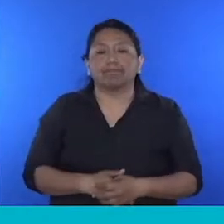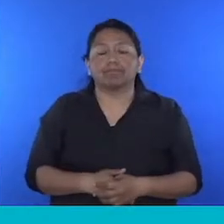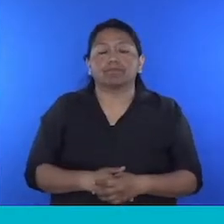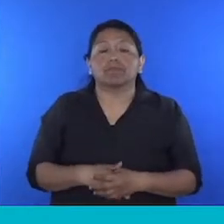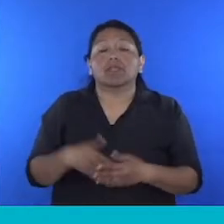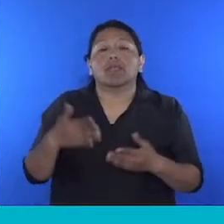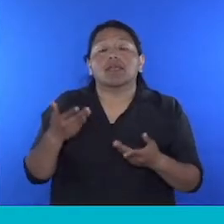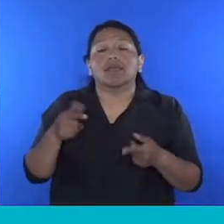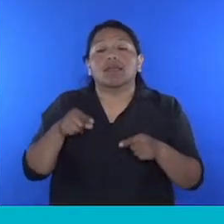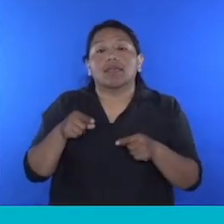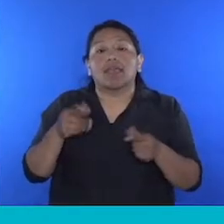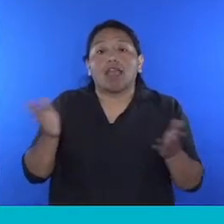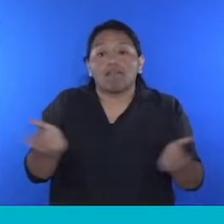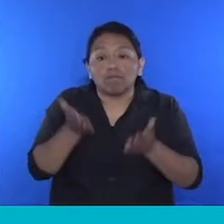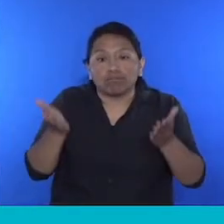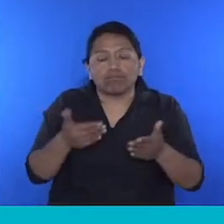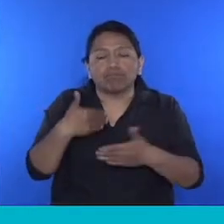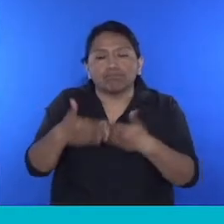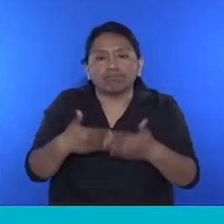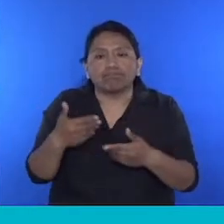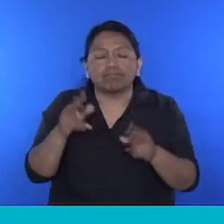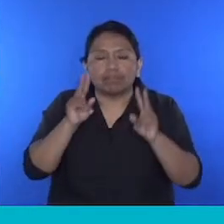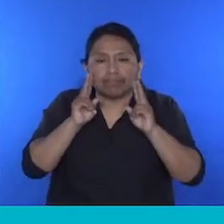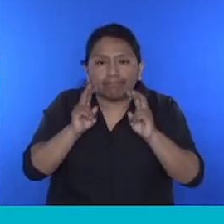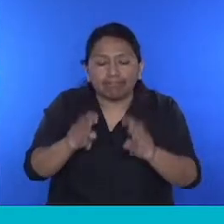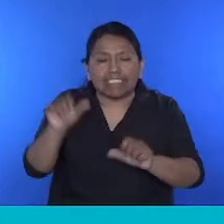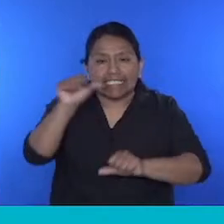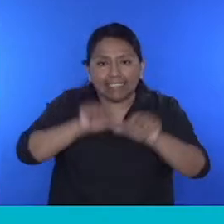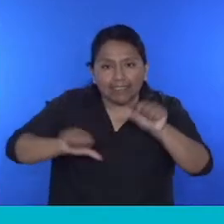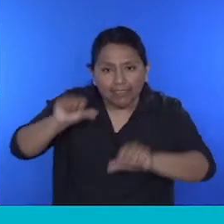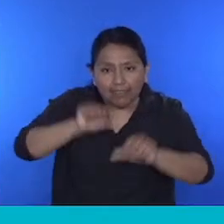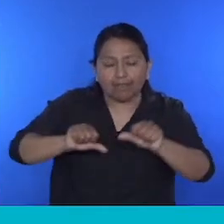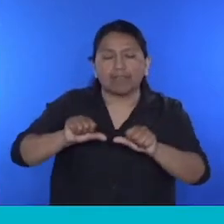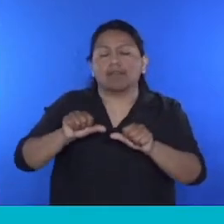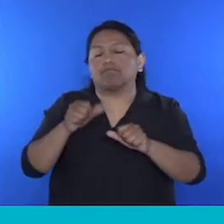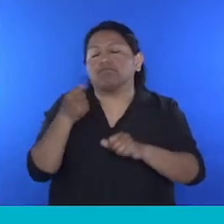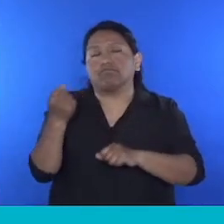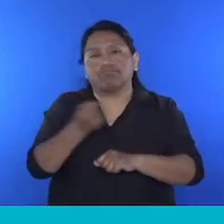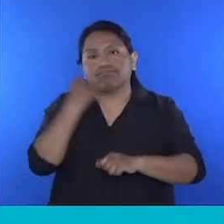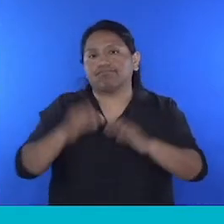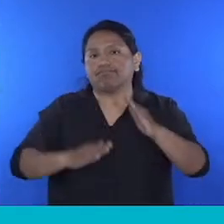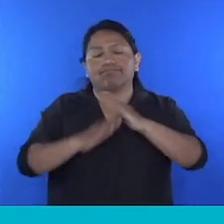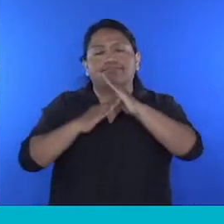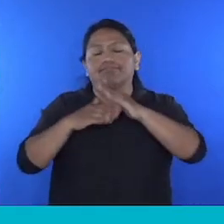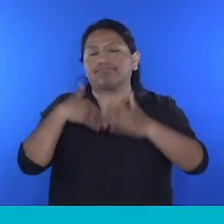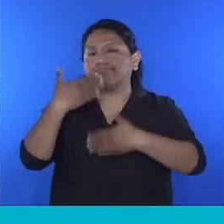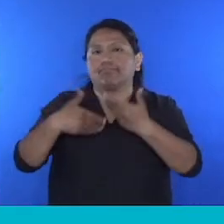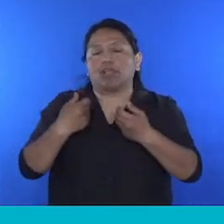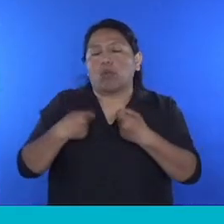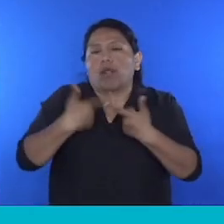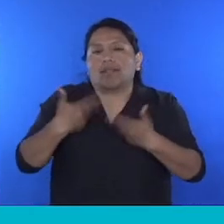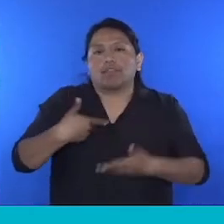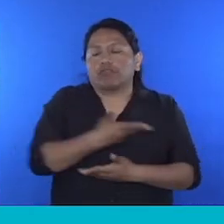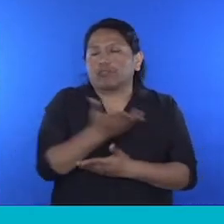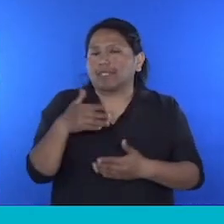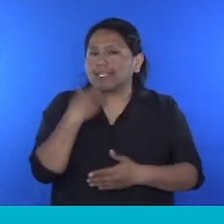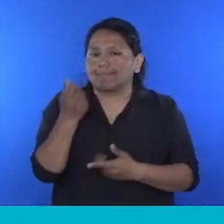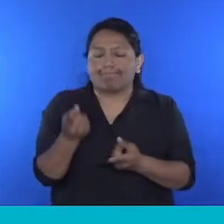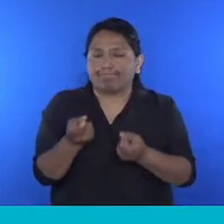La promoción y el fomento de la investigación científica, pilar del crecimiento de cualquier sociedad.